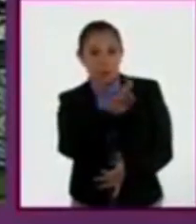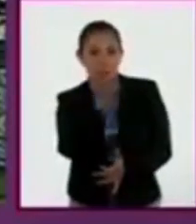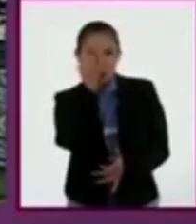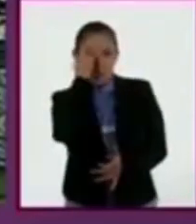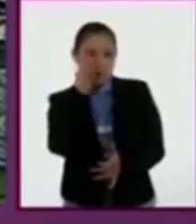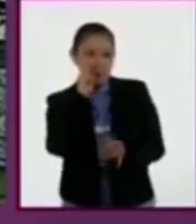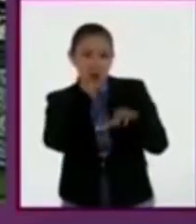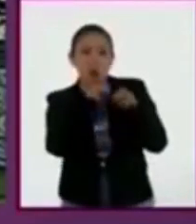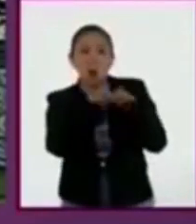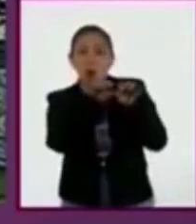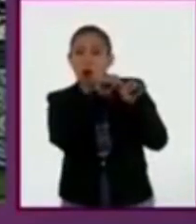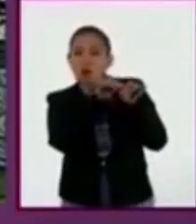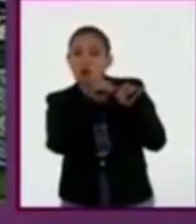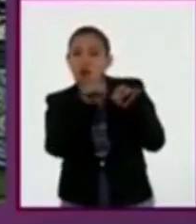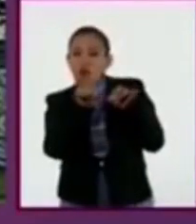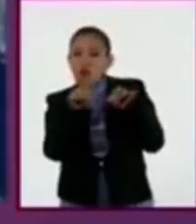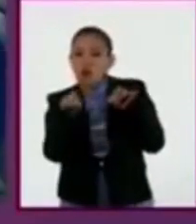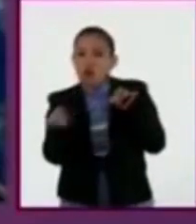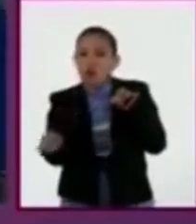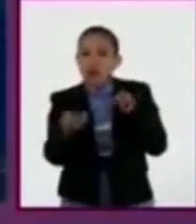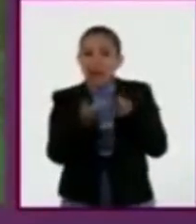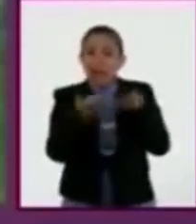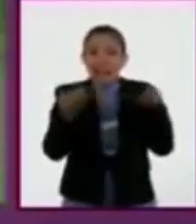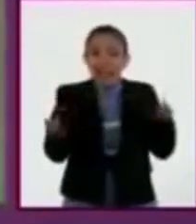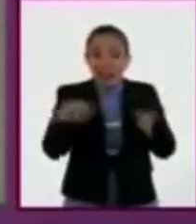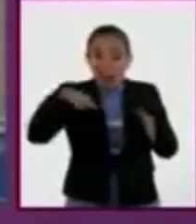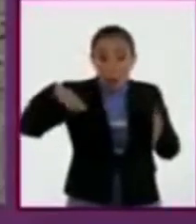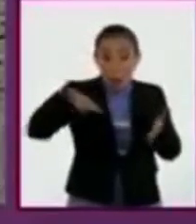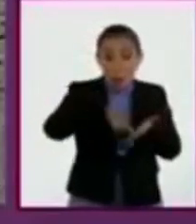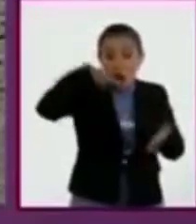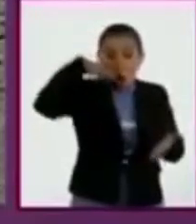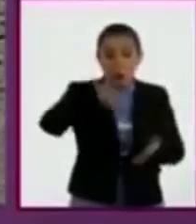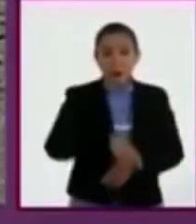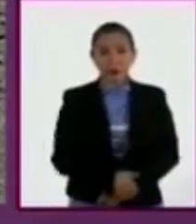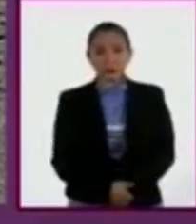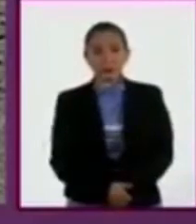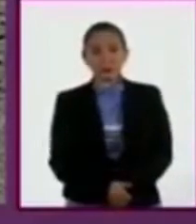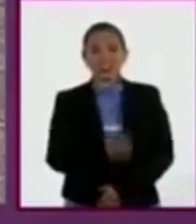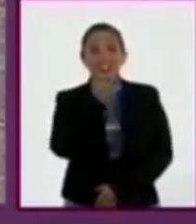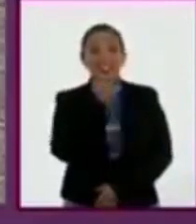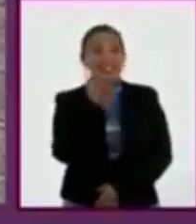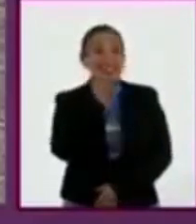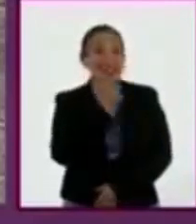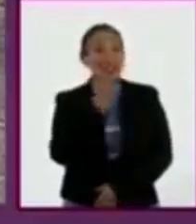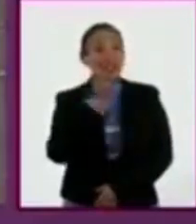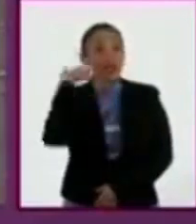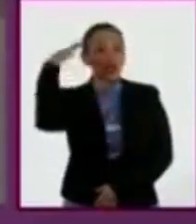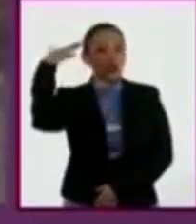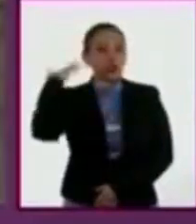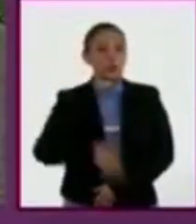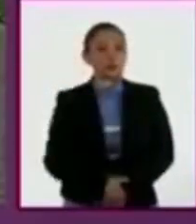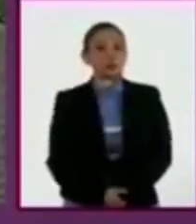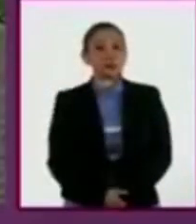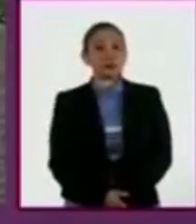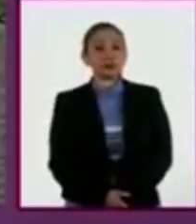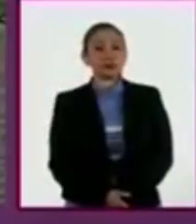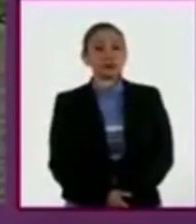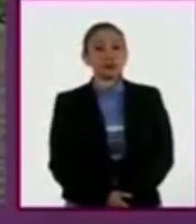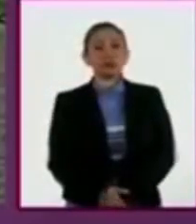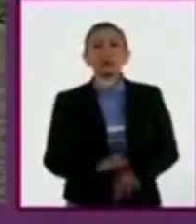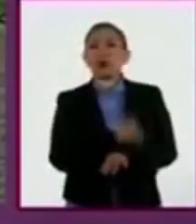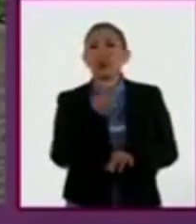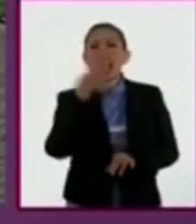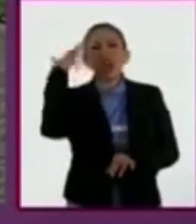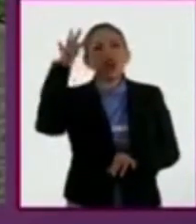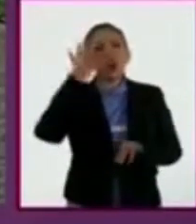al observar las marcas que dejan en la Tierra al terminar su recorrido, tanto la niña como el adulto. ¿Por qué